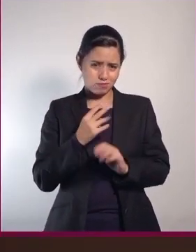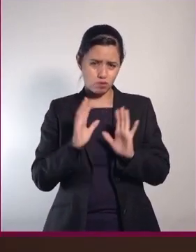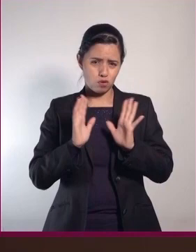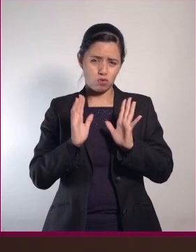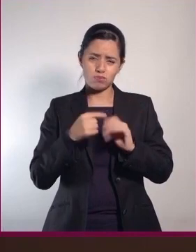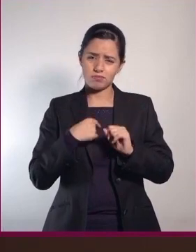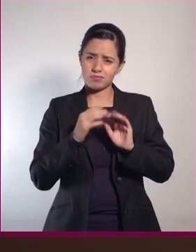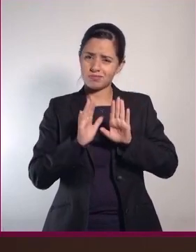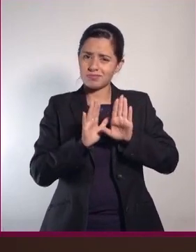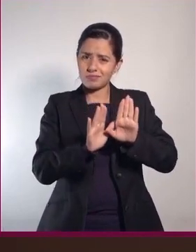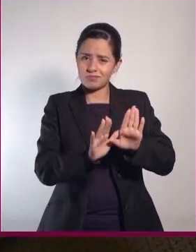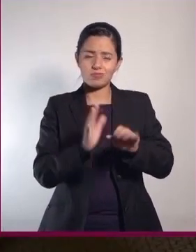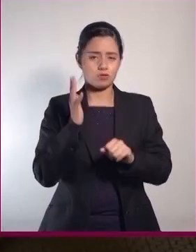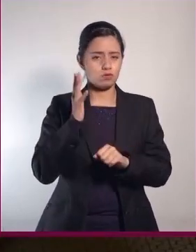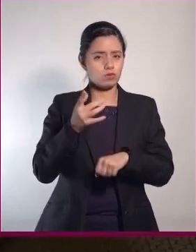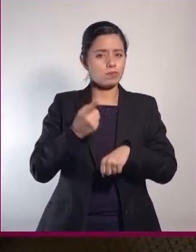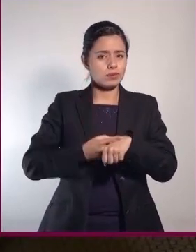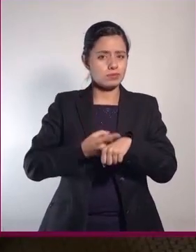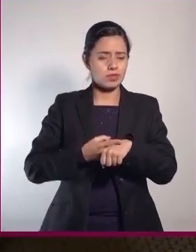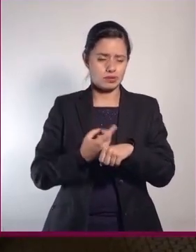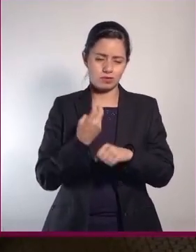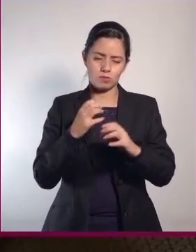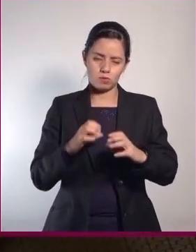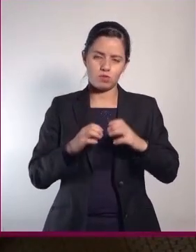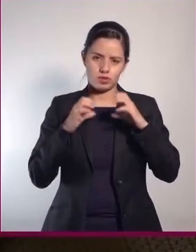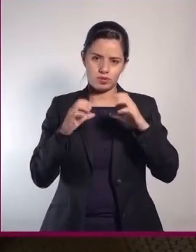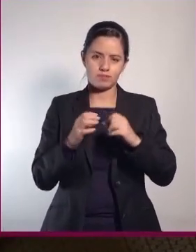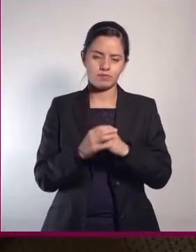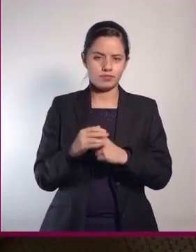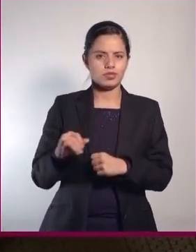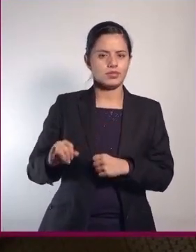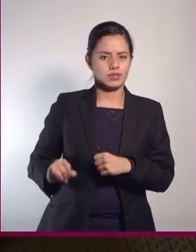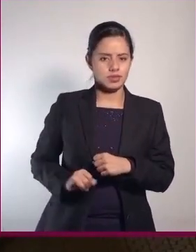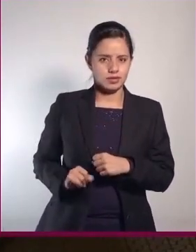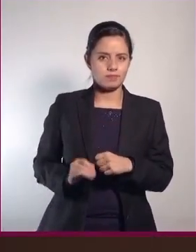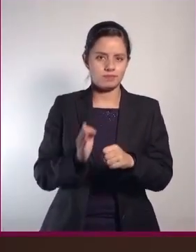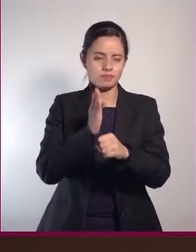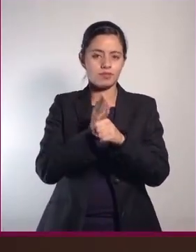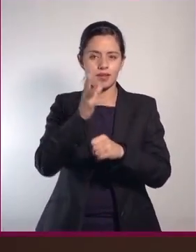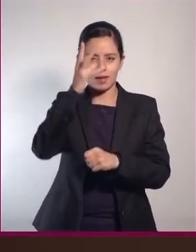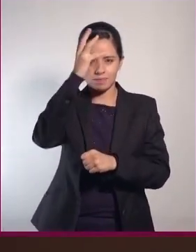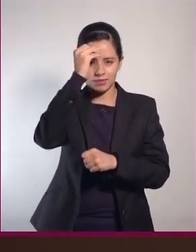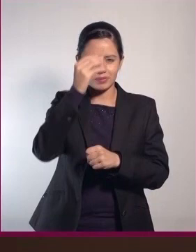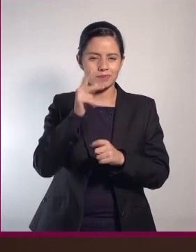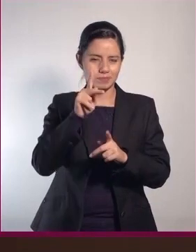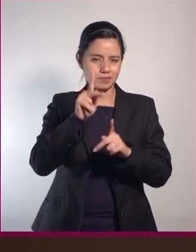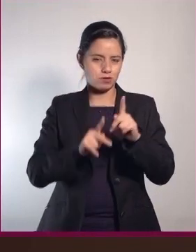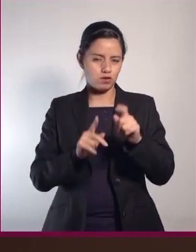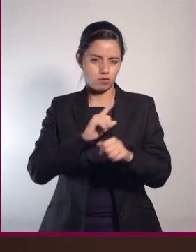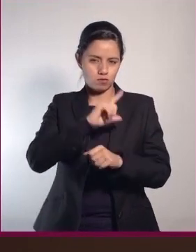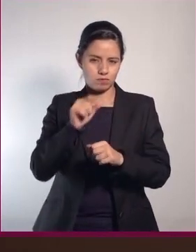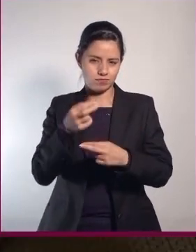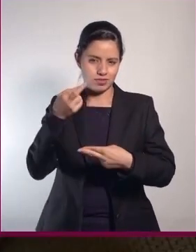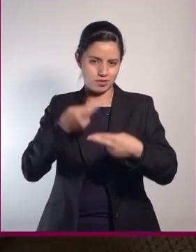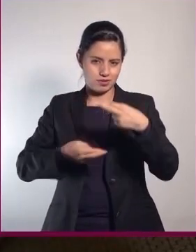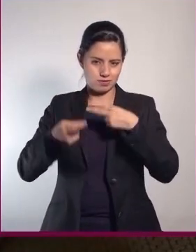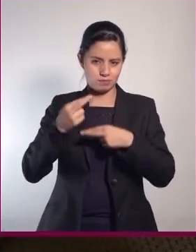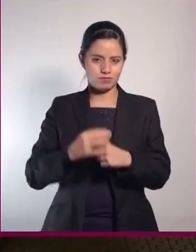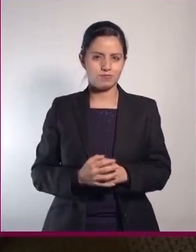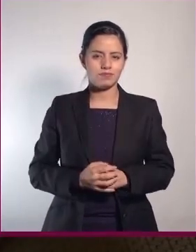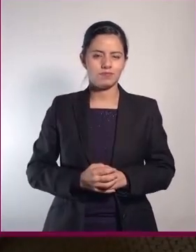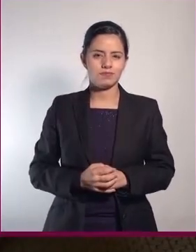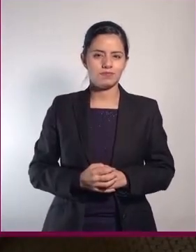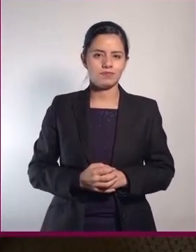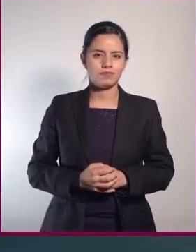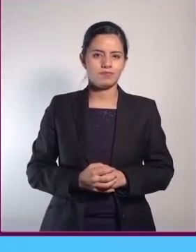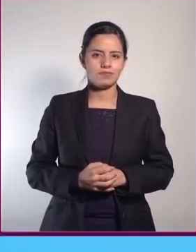muchísimas gracias por esta plática. Está muy interesante todo lo que estamos aprendiendo. Vamos a hacer una breve pausa y regresamos con usted. Claro